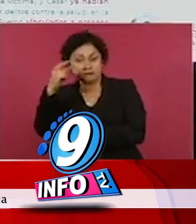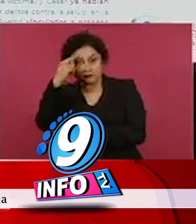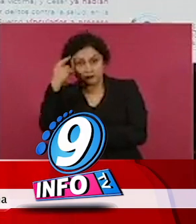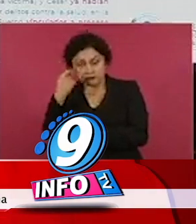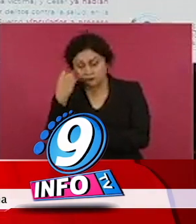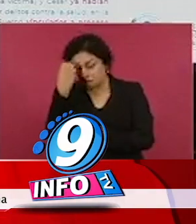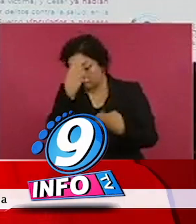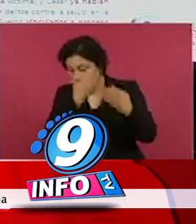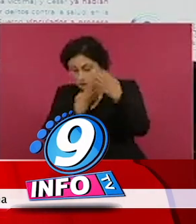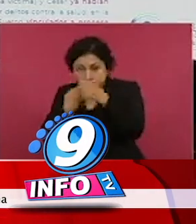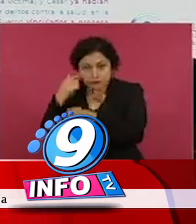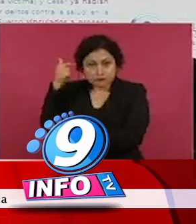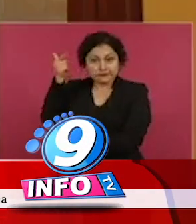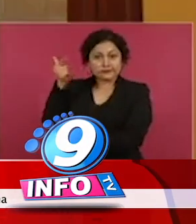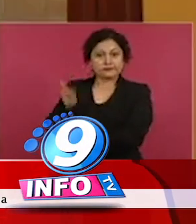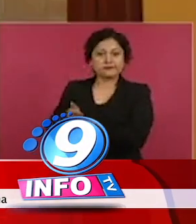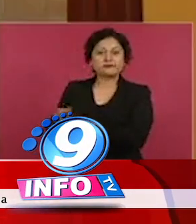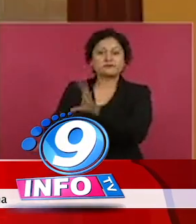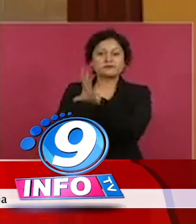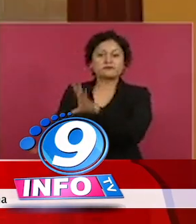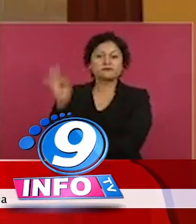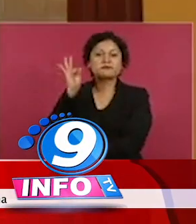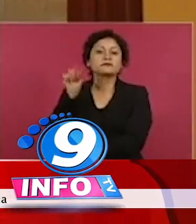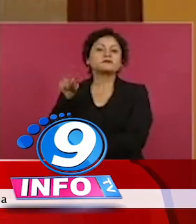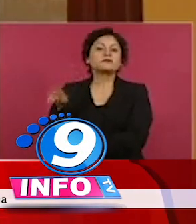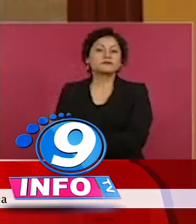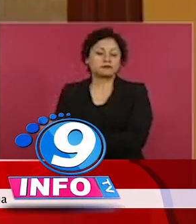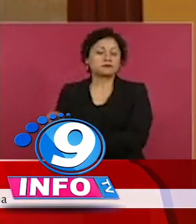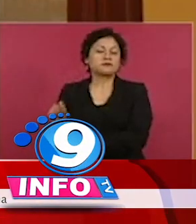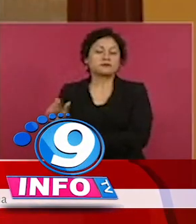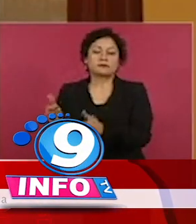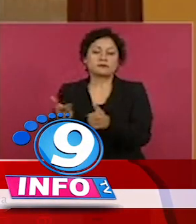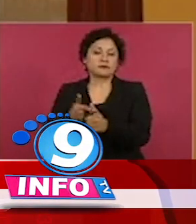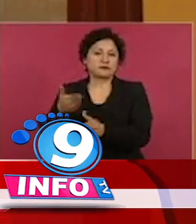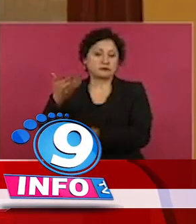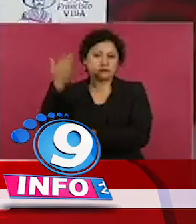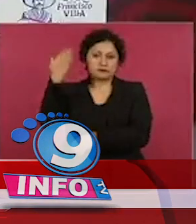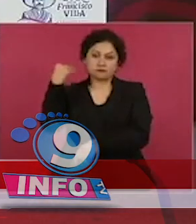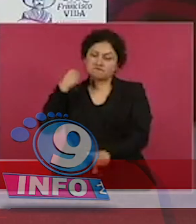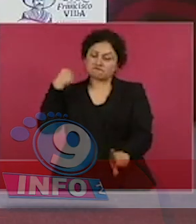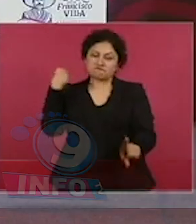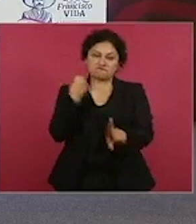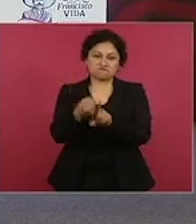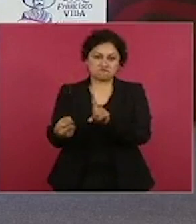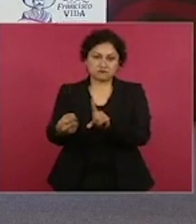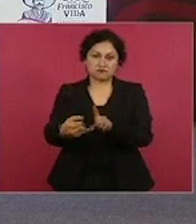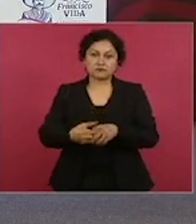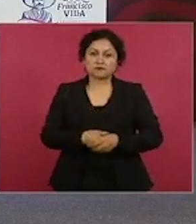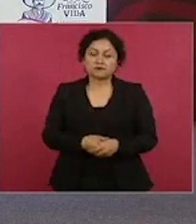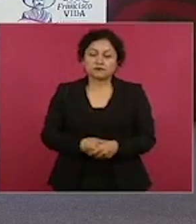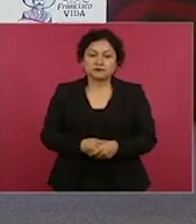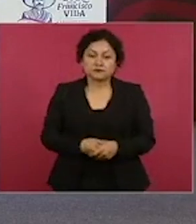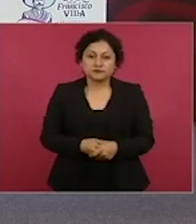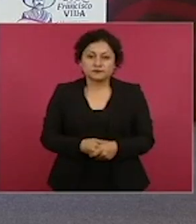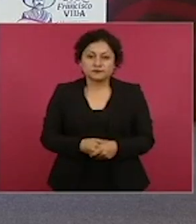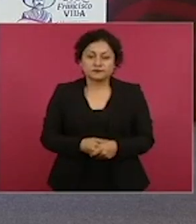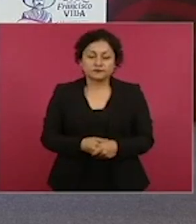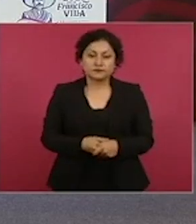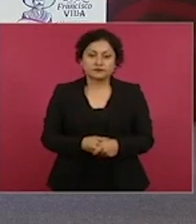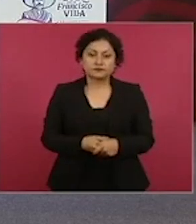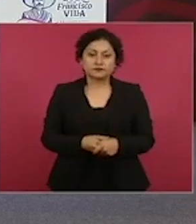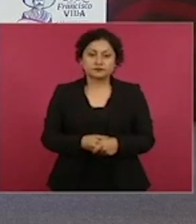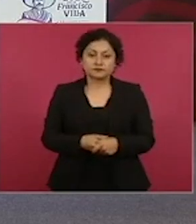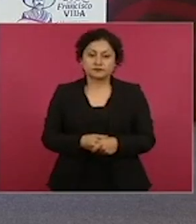arrojando que había fallecido por traumatismo múltiple eh tanto sean